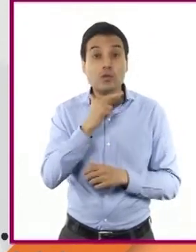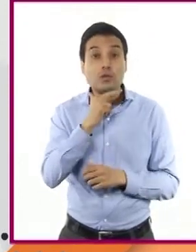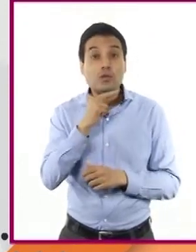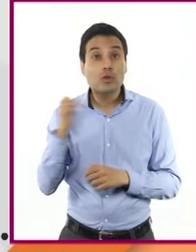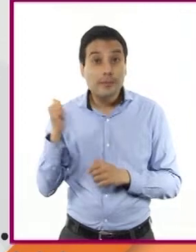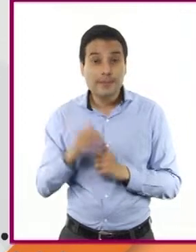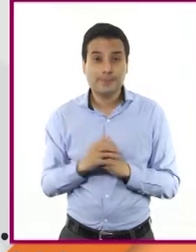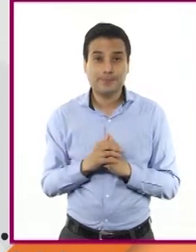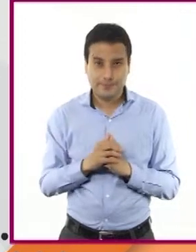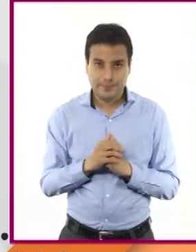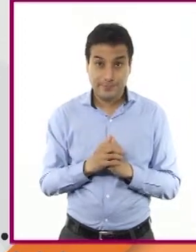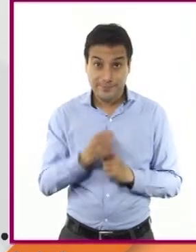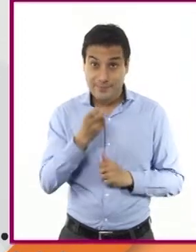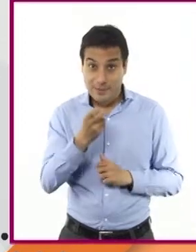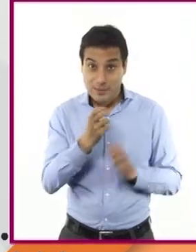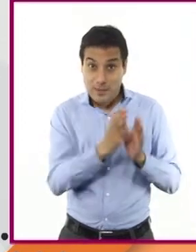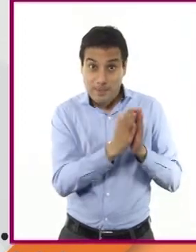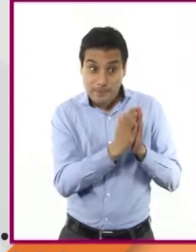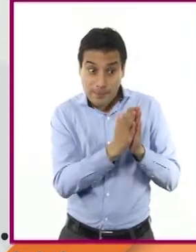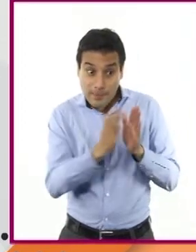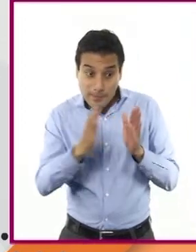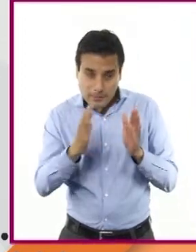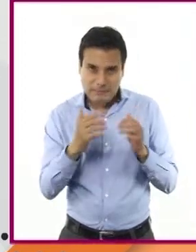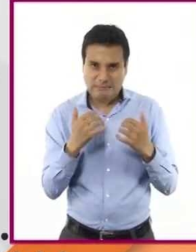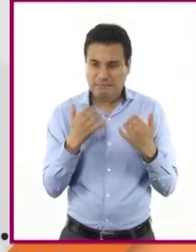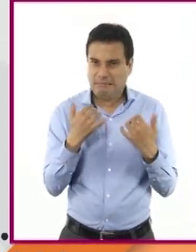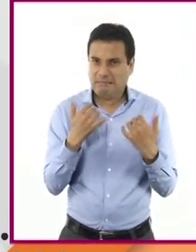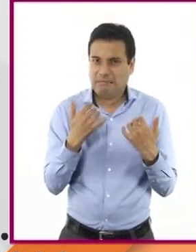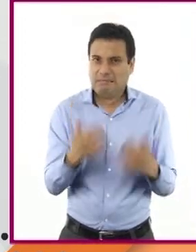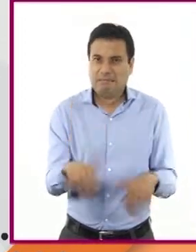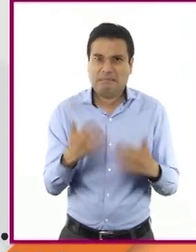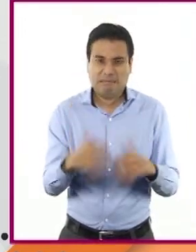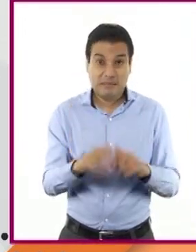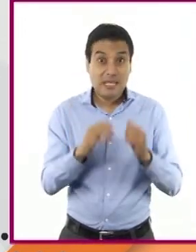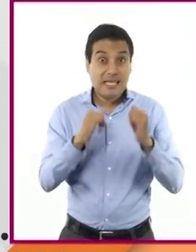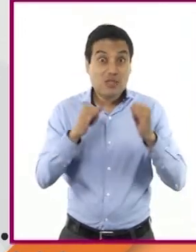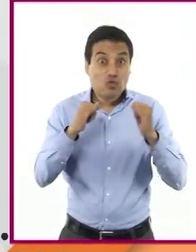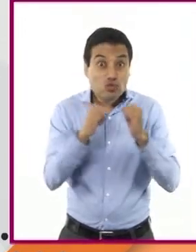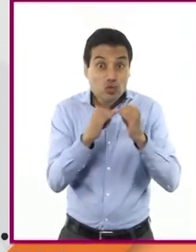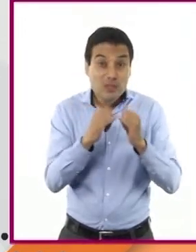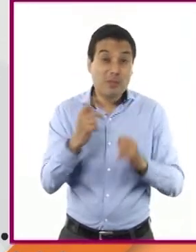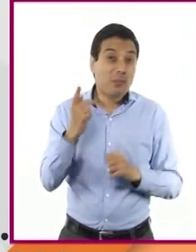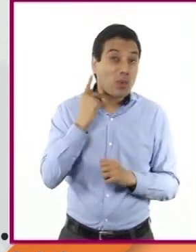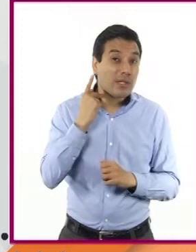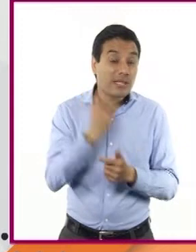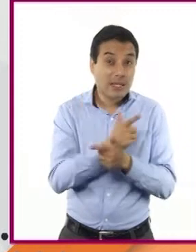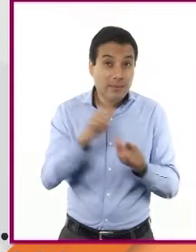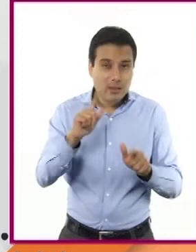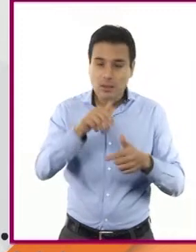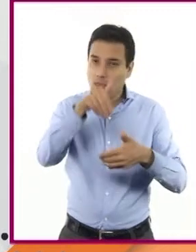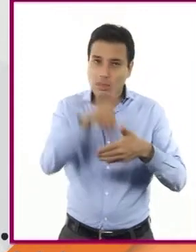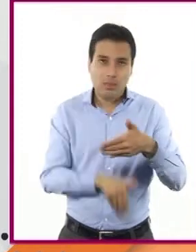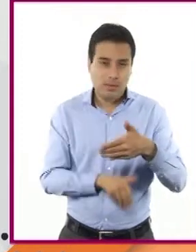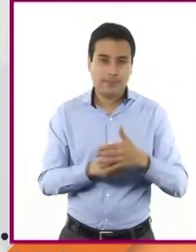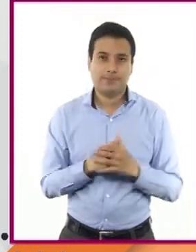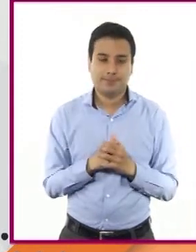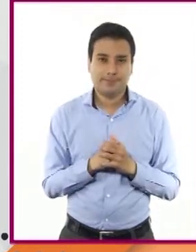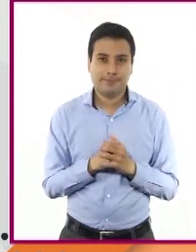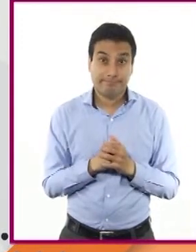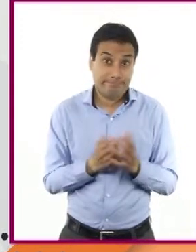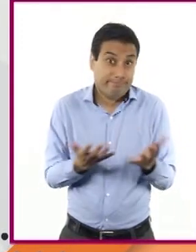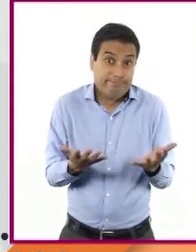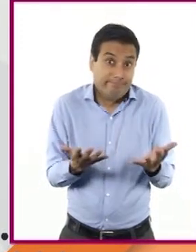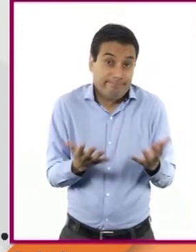Mundial, se registró un retroceso cada vez más acelerado de las instituciones políticas liberales. En